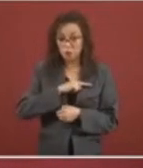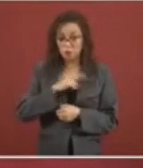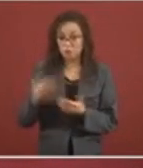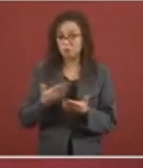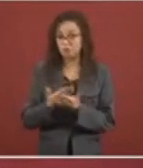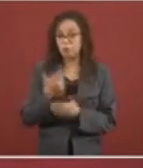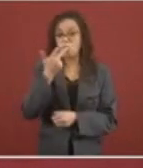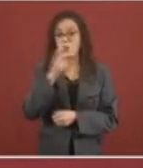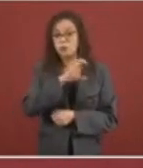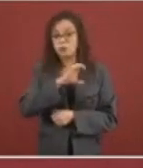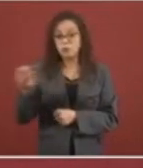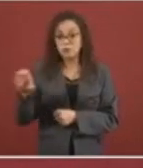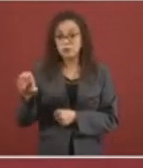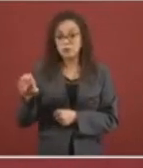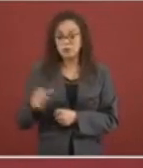800,